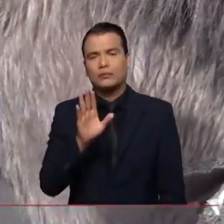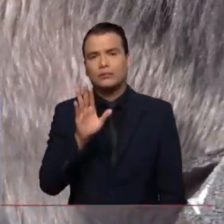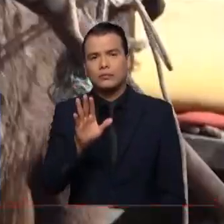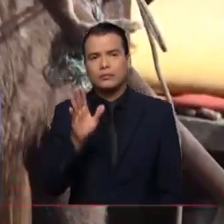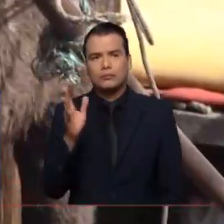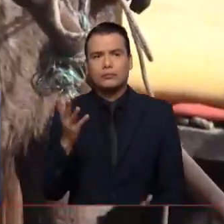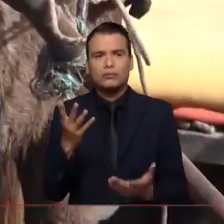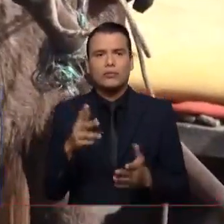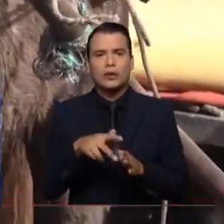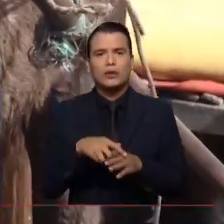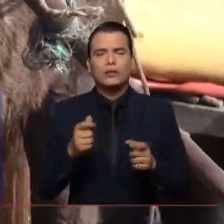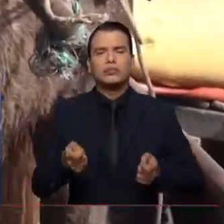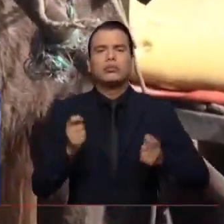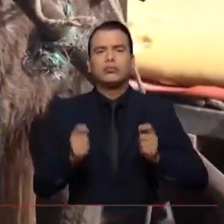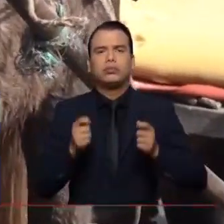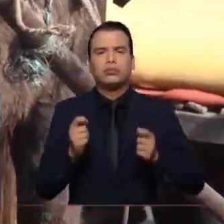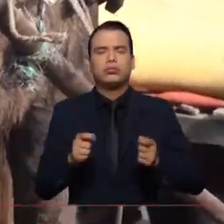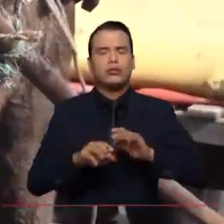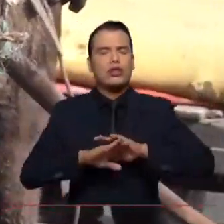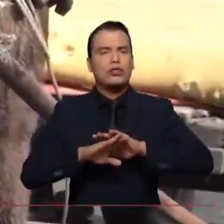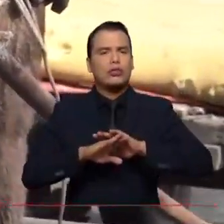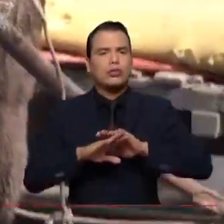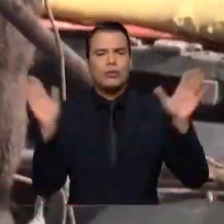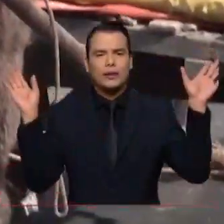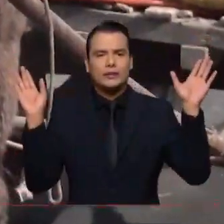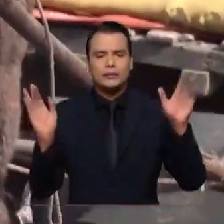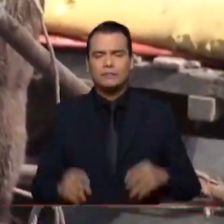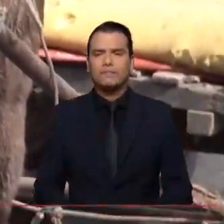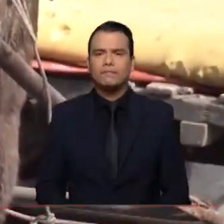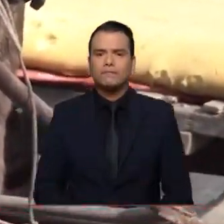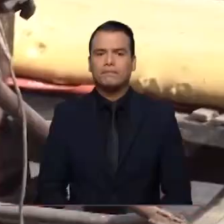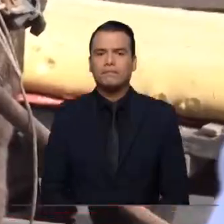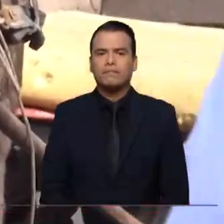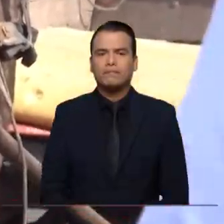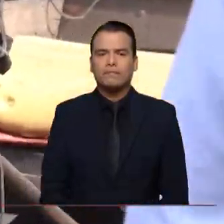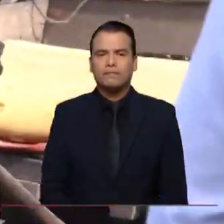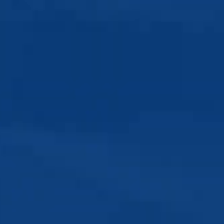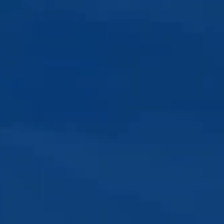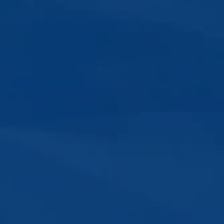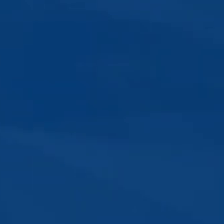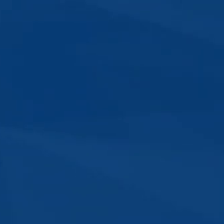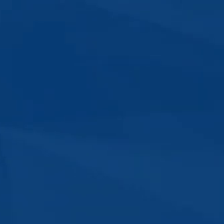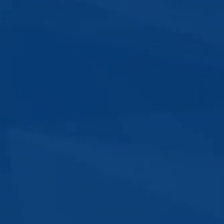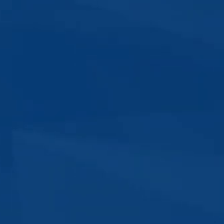animal serán historia para estos pensionados de la explotación y el abuso.